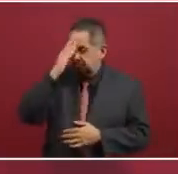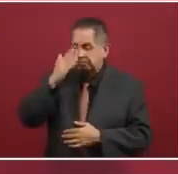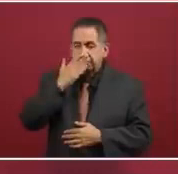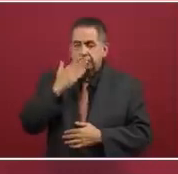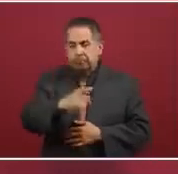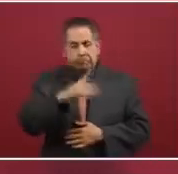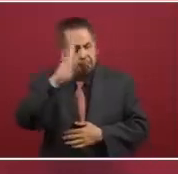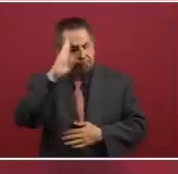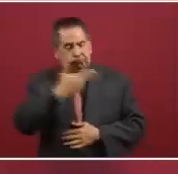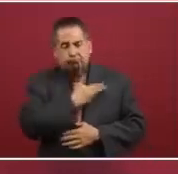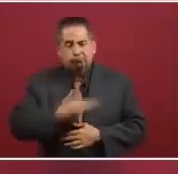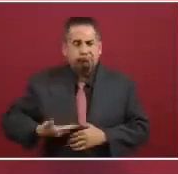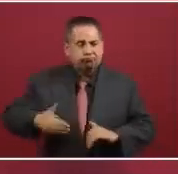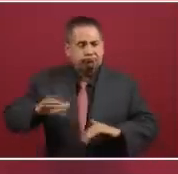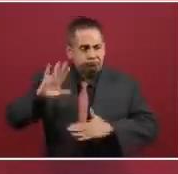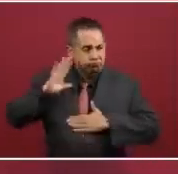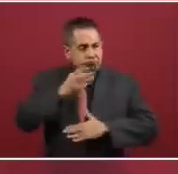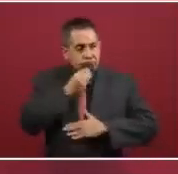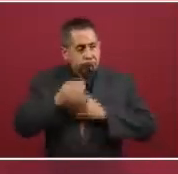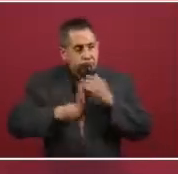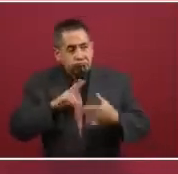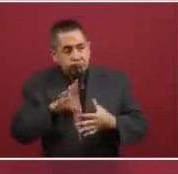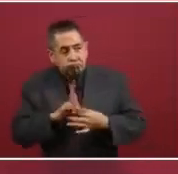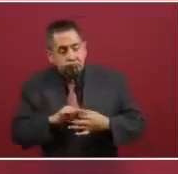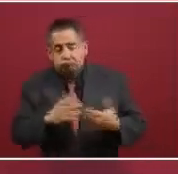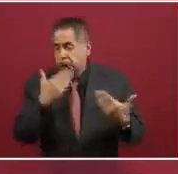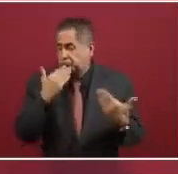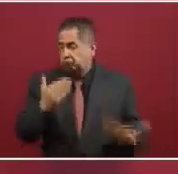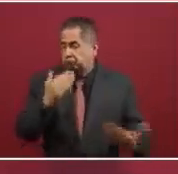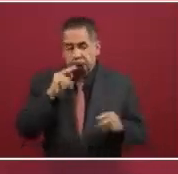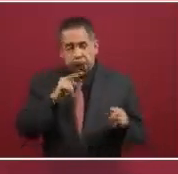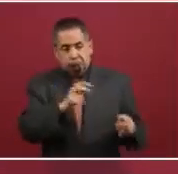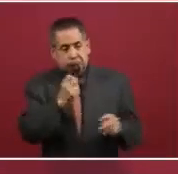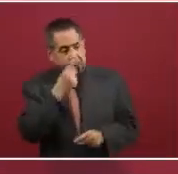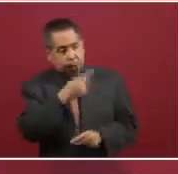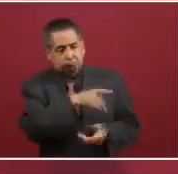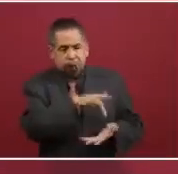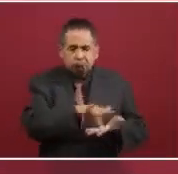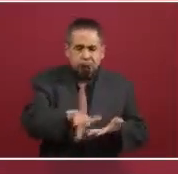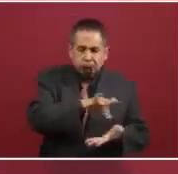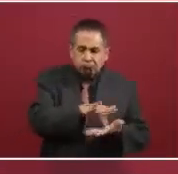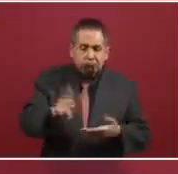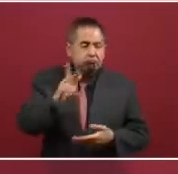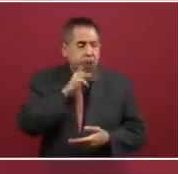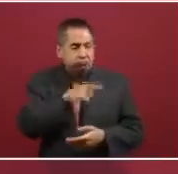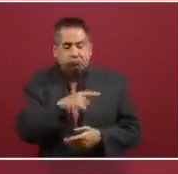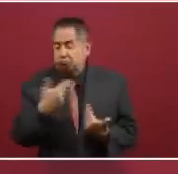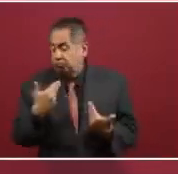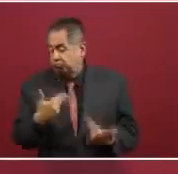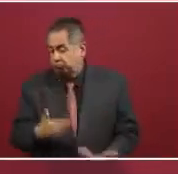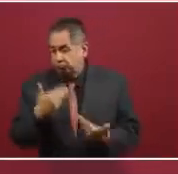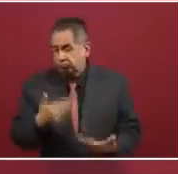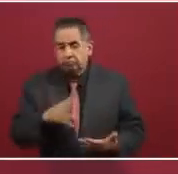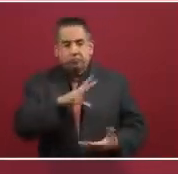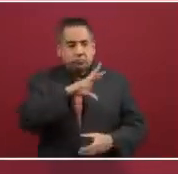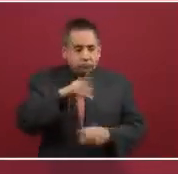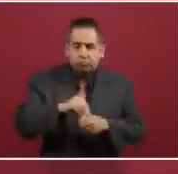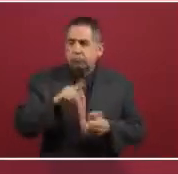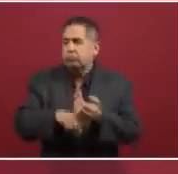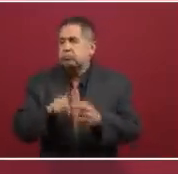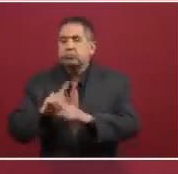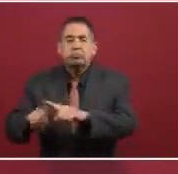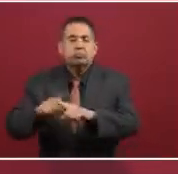el señor presidente alrededor de Pemex y en conjunto con los esfuerzos de todo